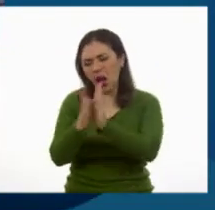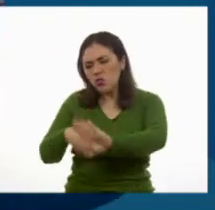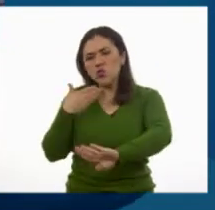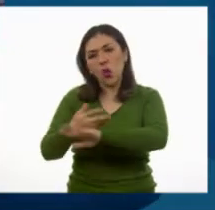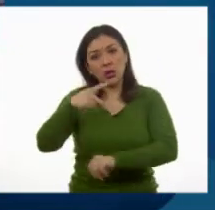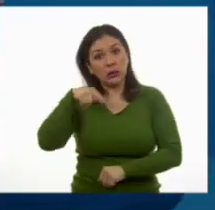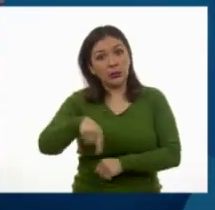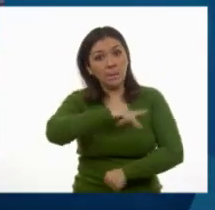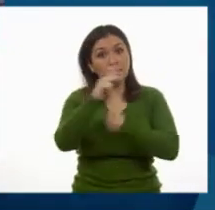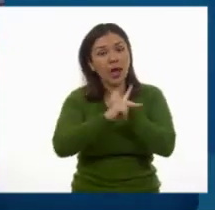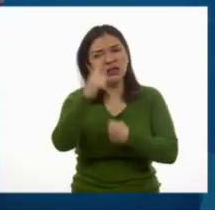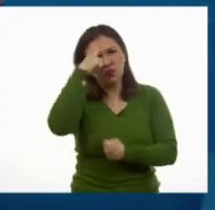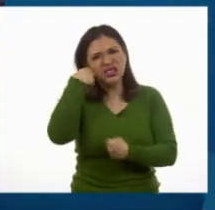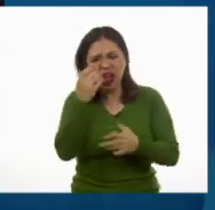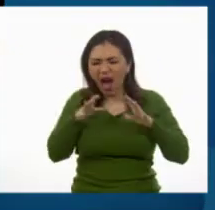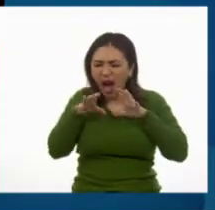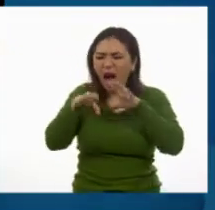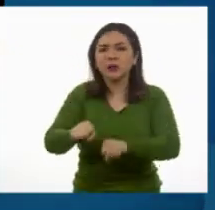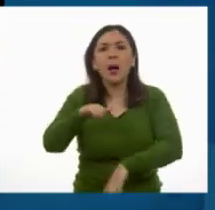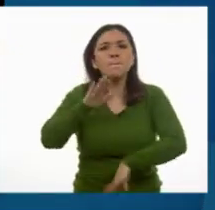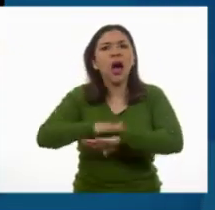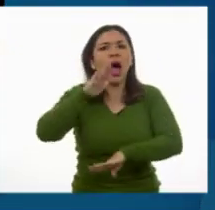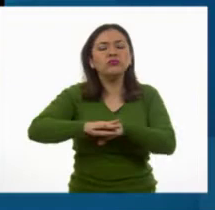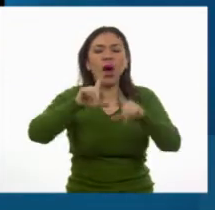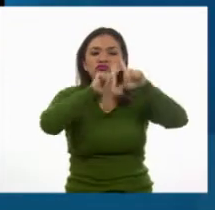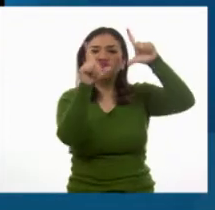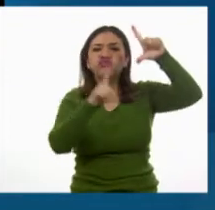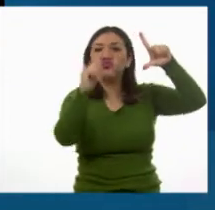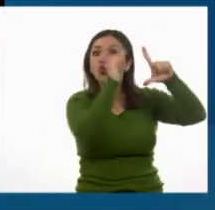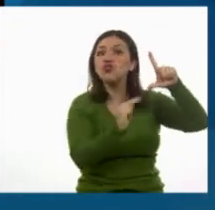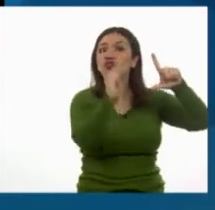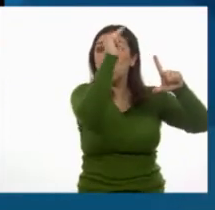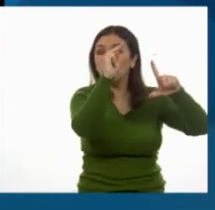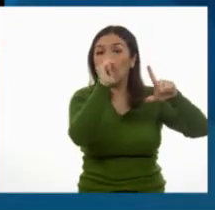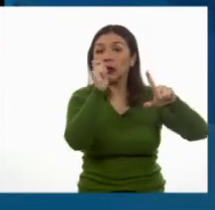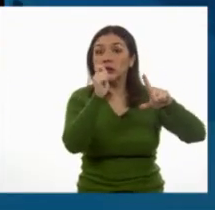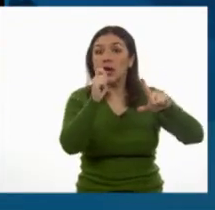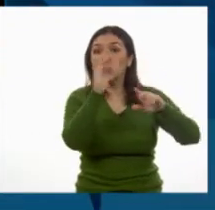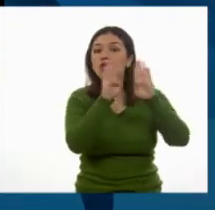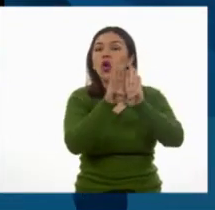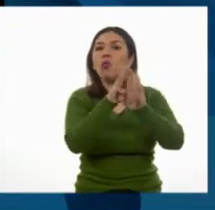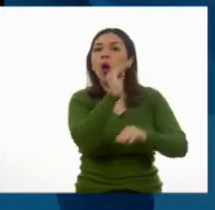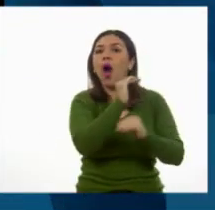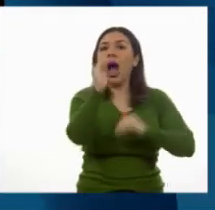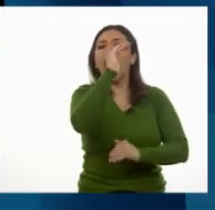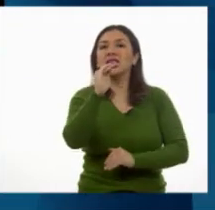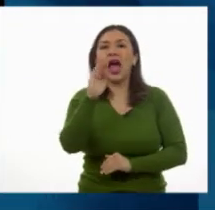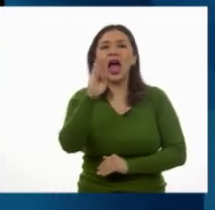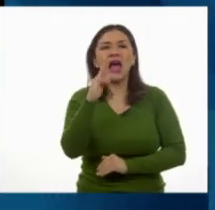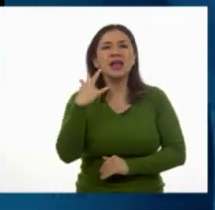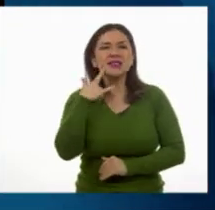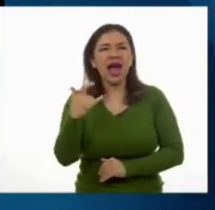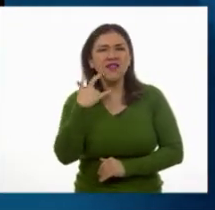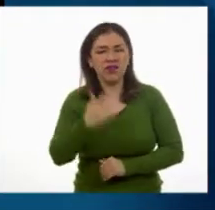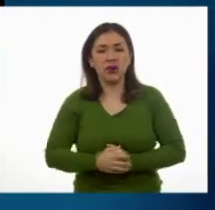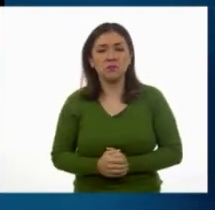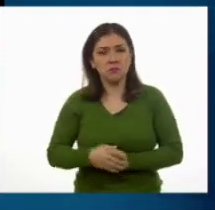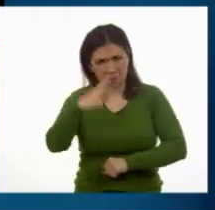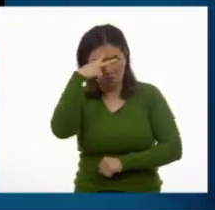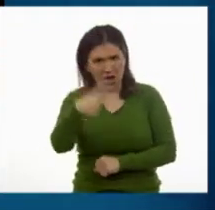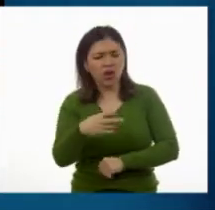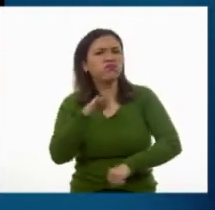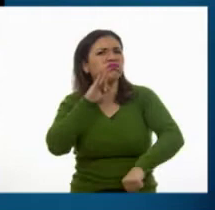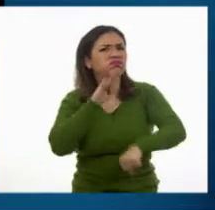país con la intención de apoderarse de los territorios del norte, entre ellos la Alta California. México defendía